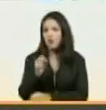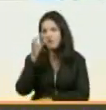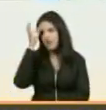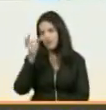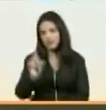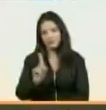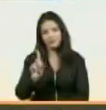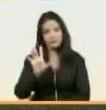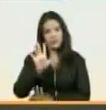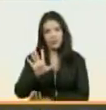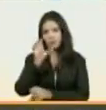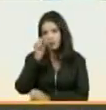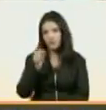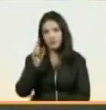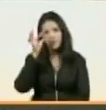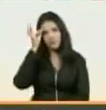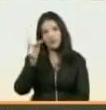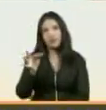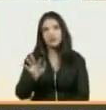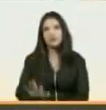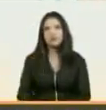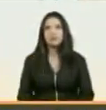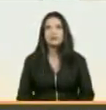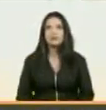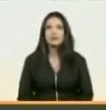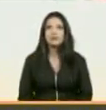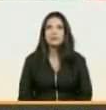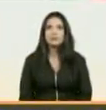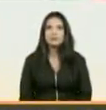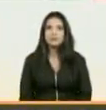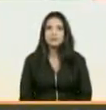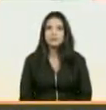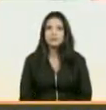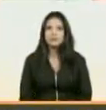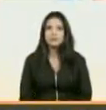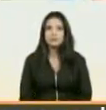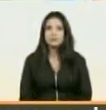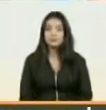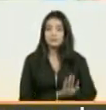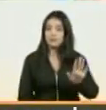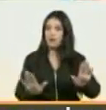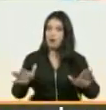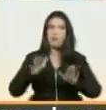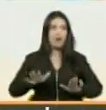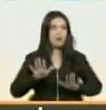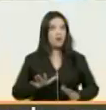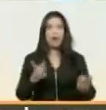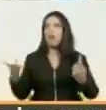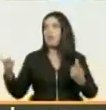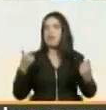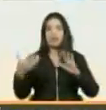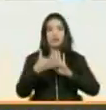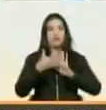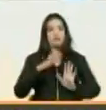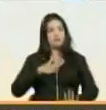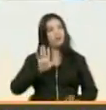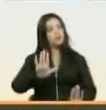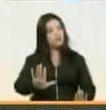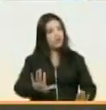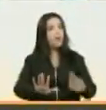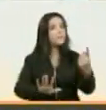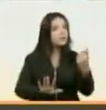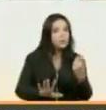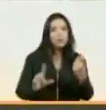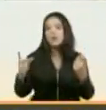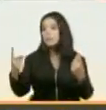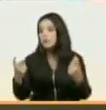un órgano. Escúchame, déjenla callar para dejar el histerismo, comportarse como ciudadanos racionales.